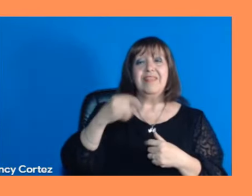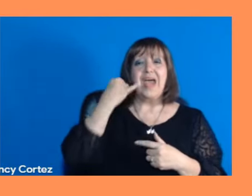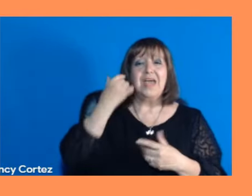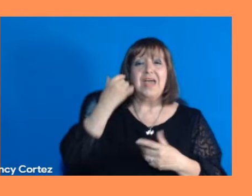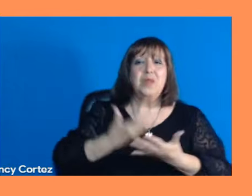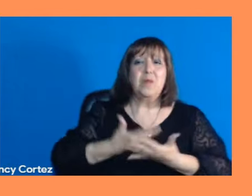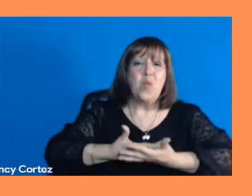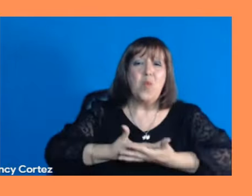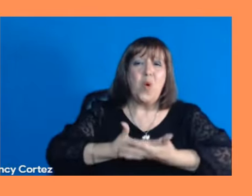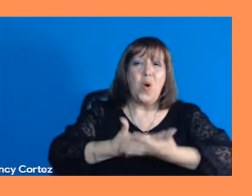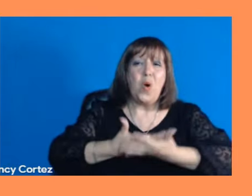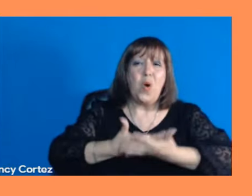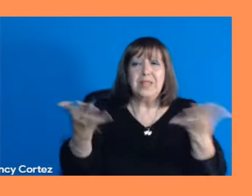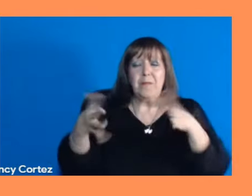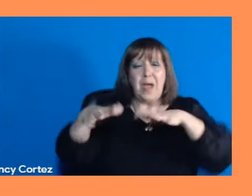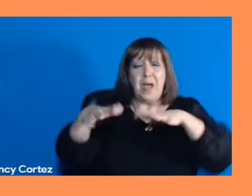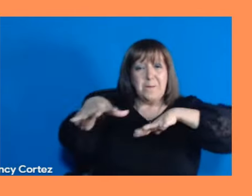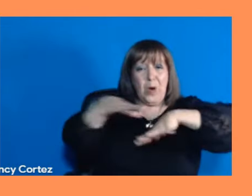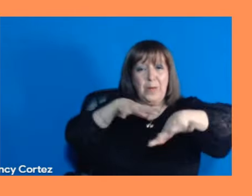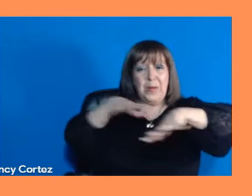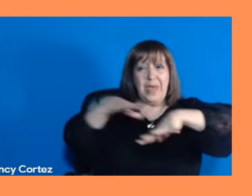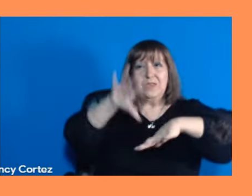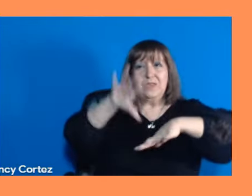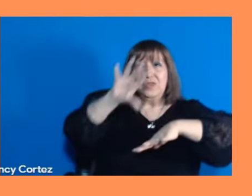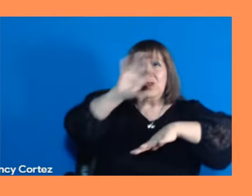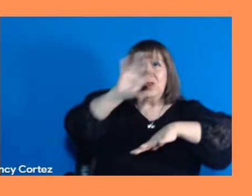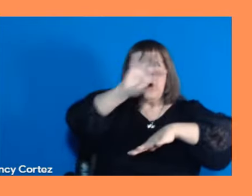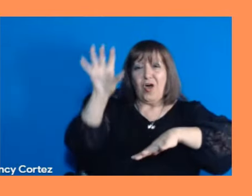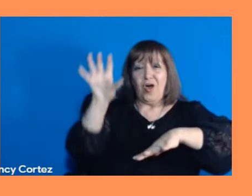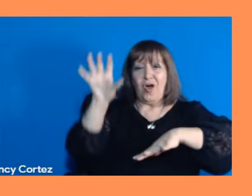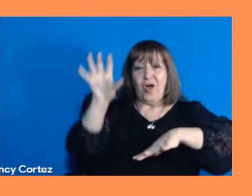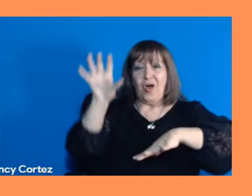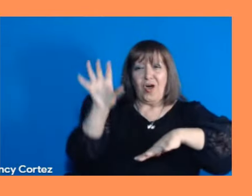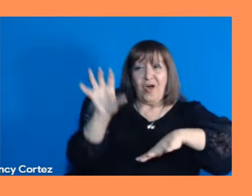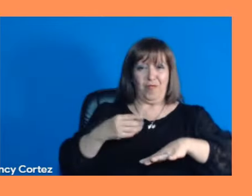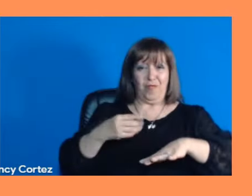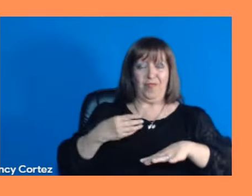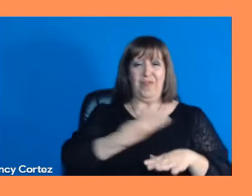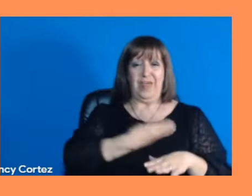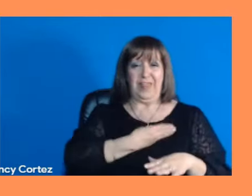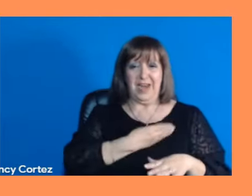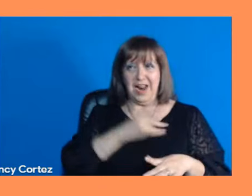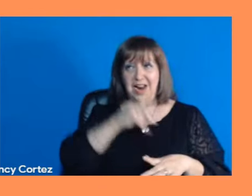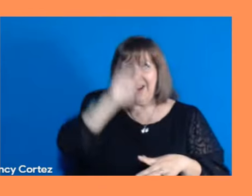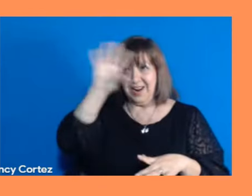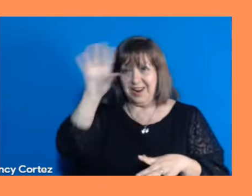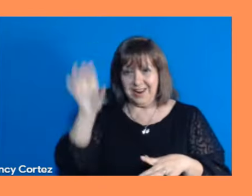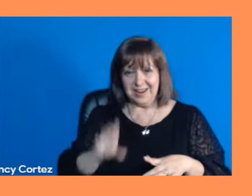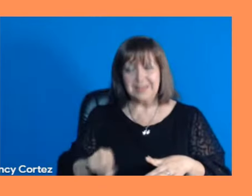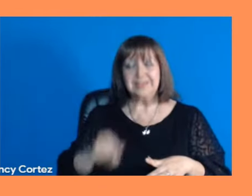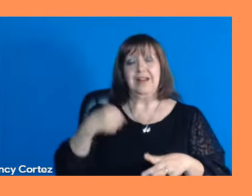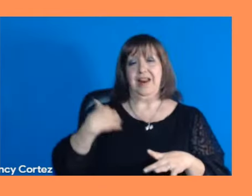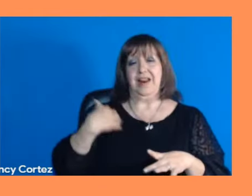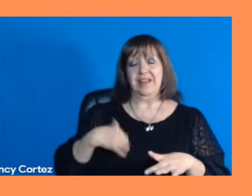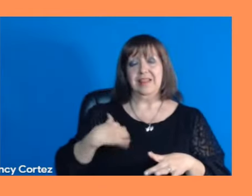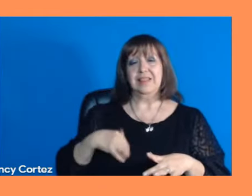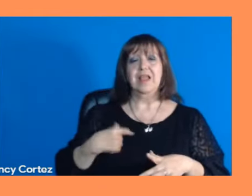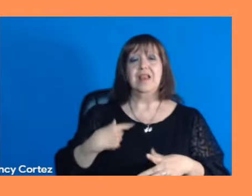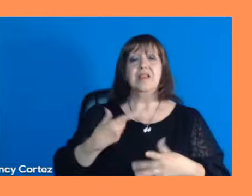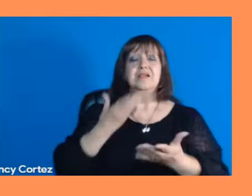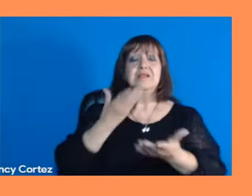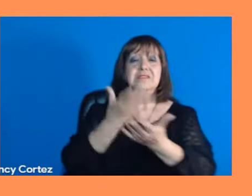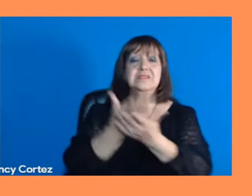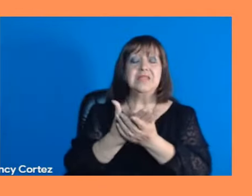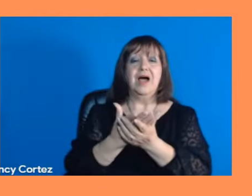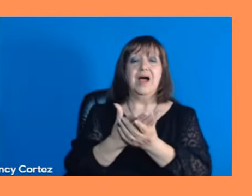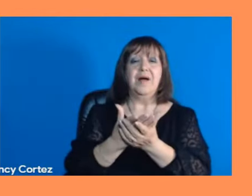federal, llamamos a pronunciarnos en las urnas el próximo